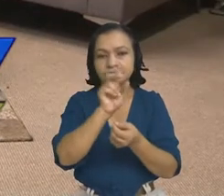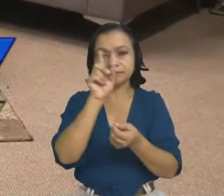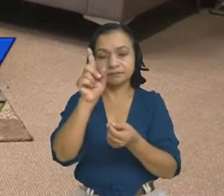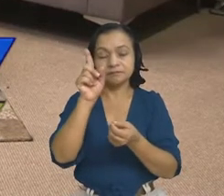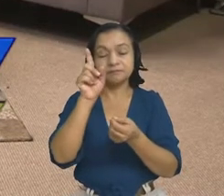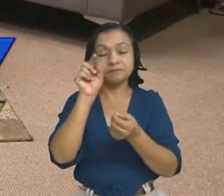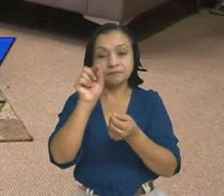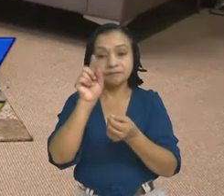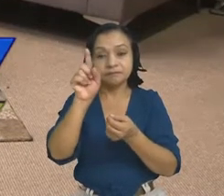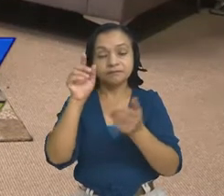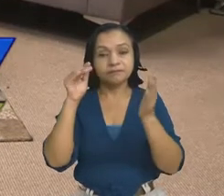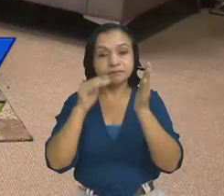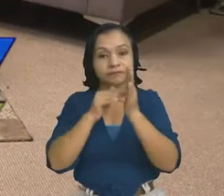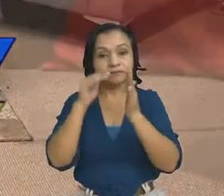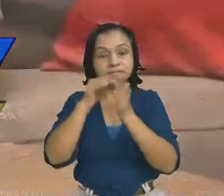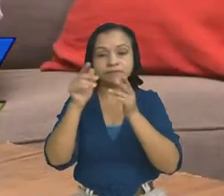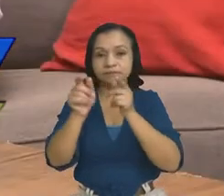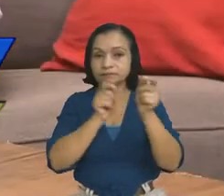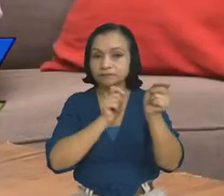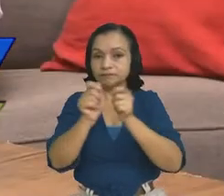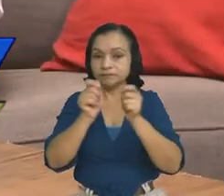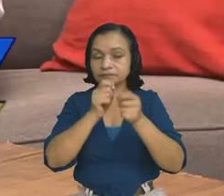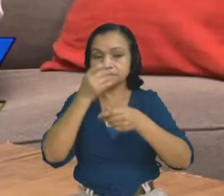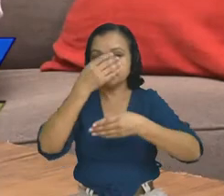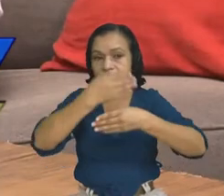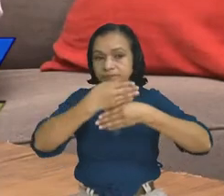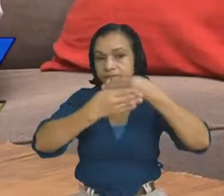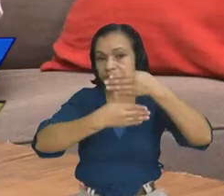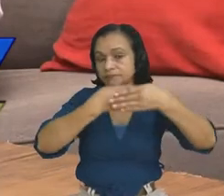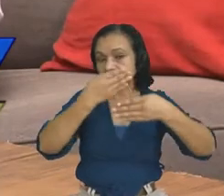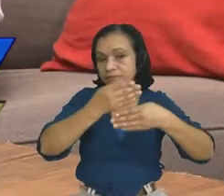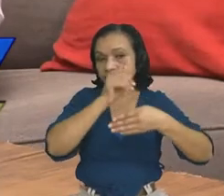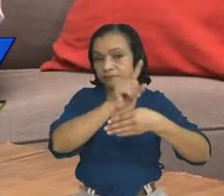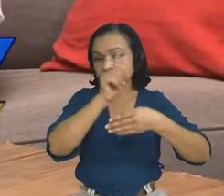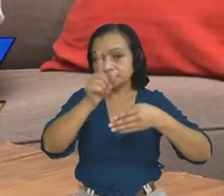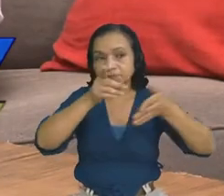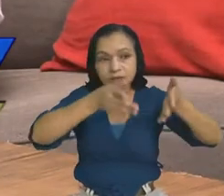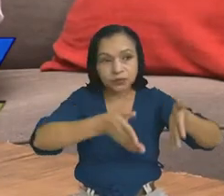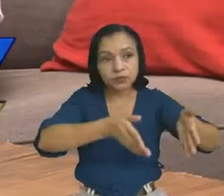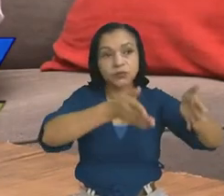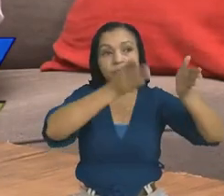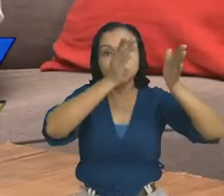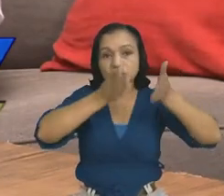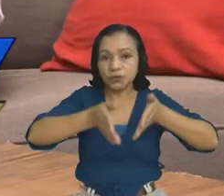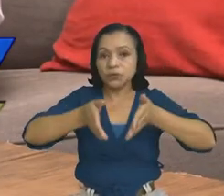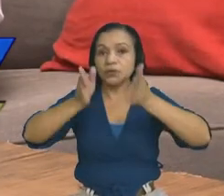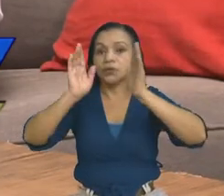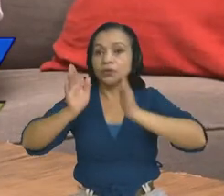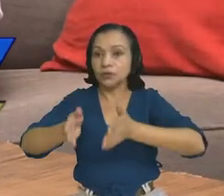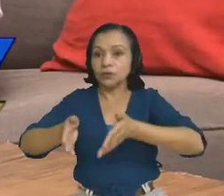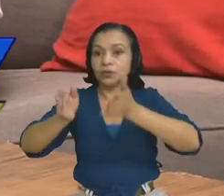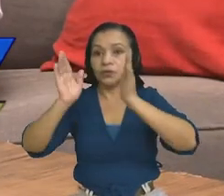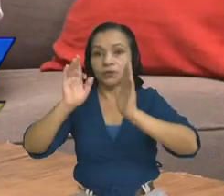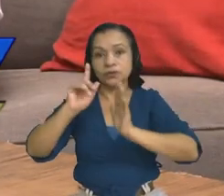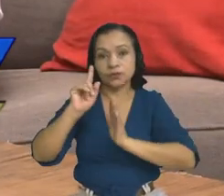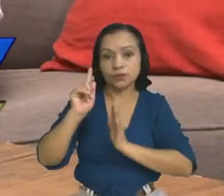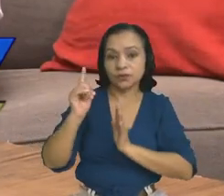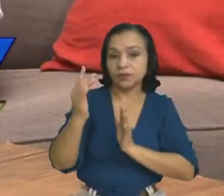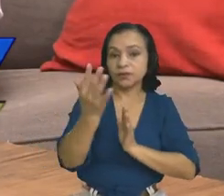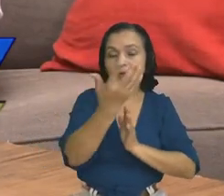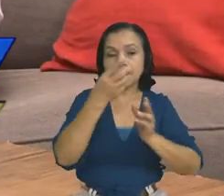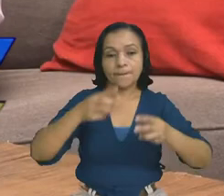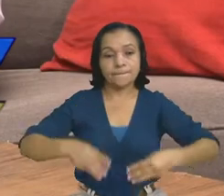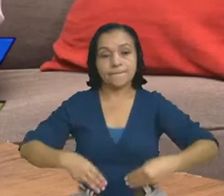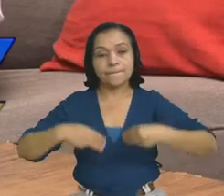millones de dólares que incluye no solamente la infraestructura como tal, esos 11 edificios con los que vamos a contar, sino que también todo el equipamiento